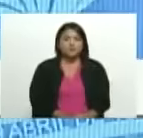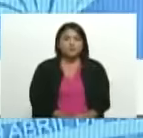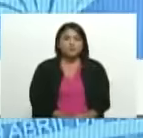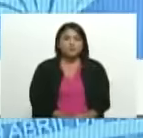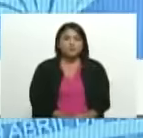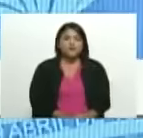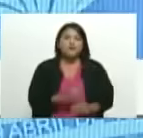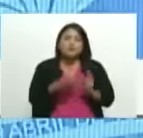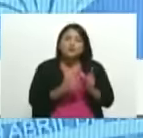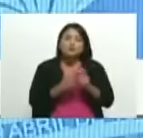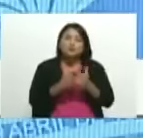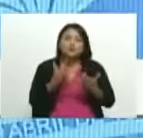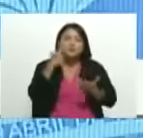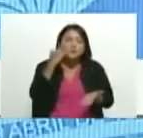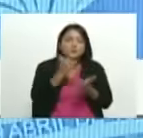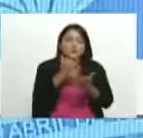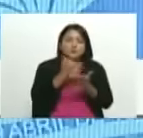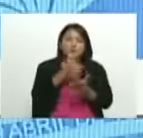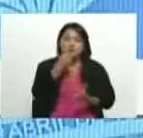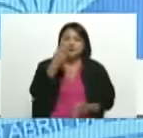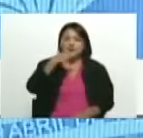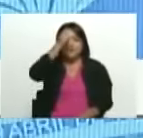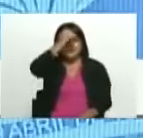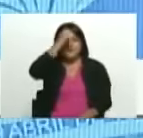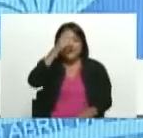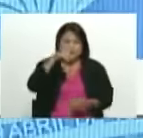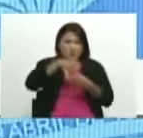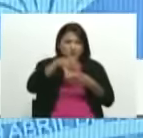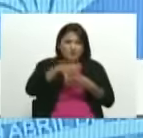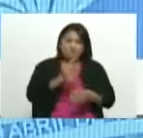Verificación porque lo que hubo el domingo no fue una elección.